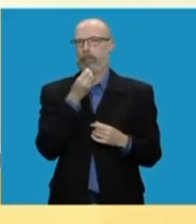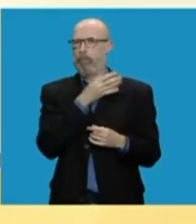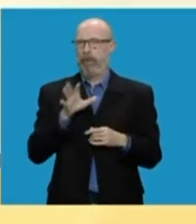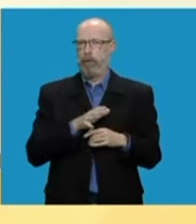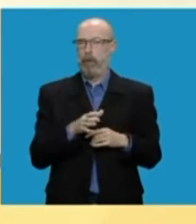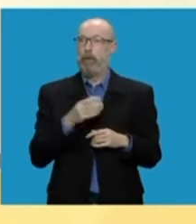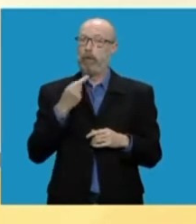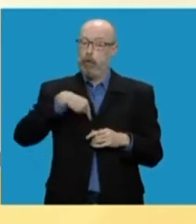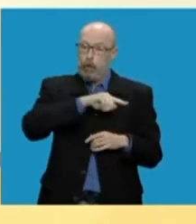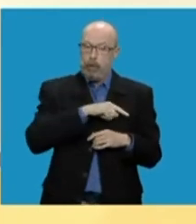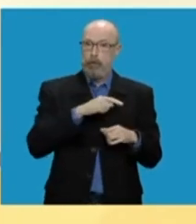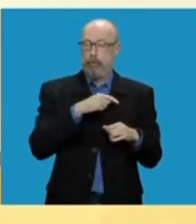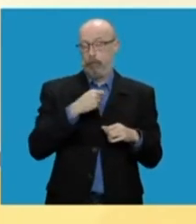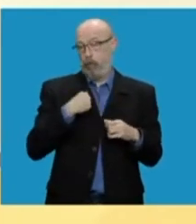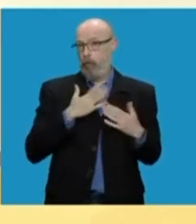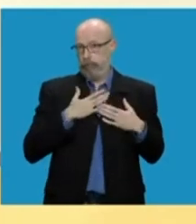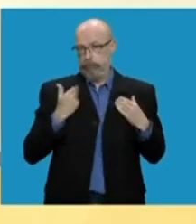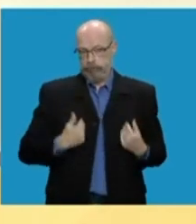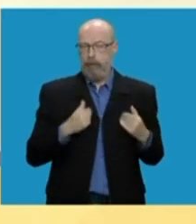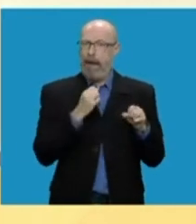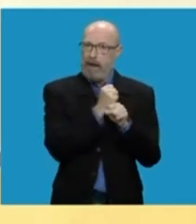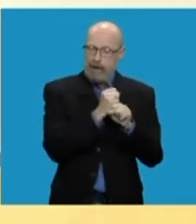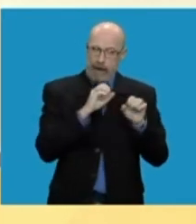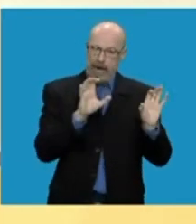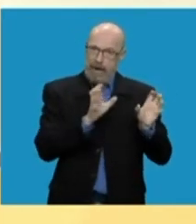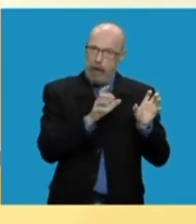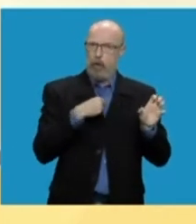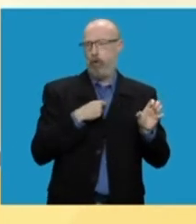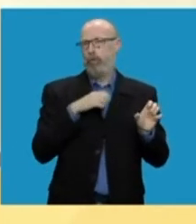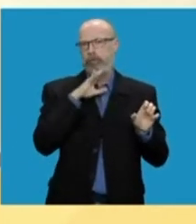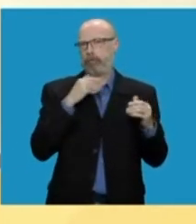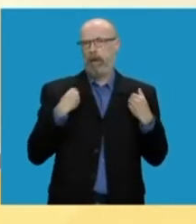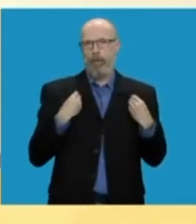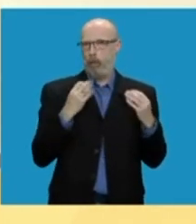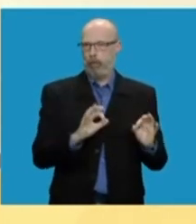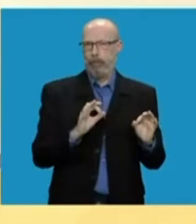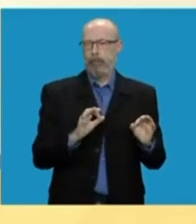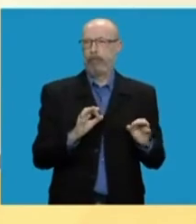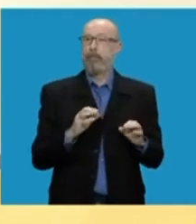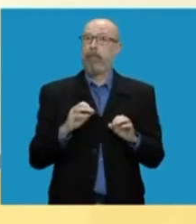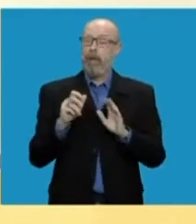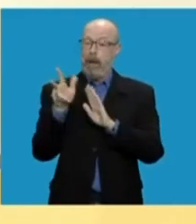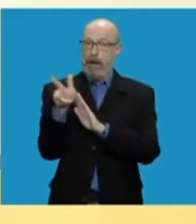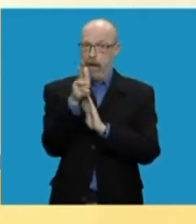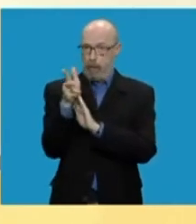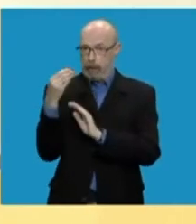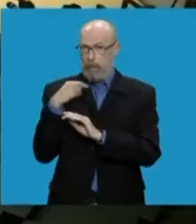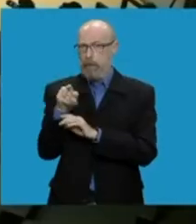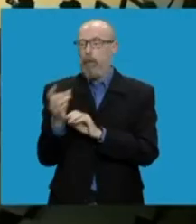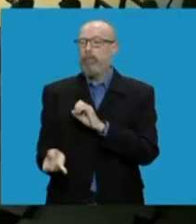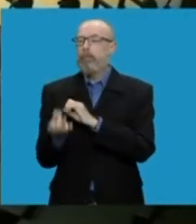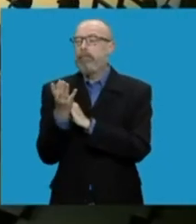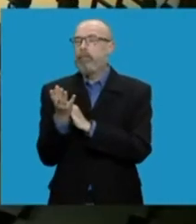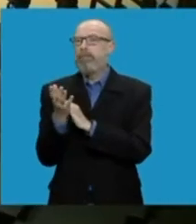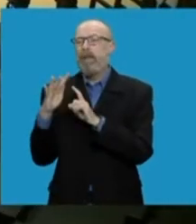radio, disfruto. Este reportaje surgía en un momento pues clave para